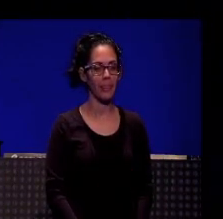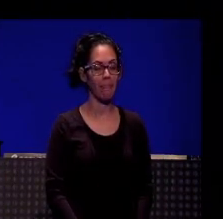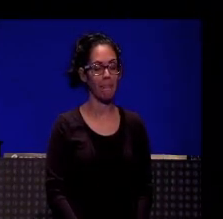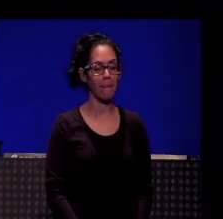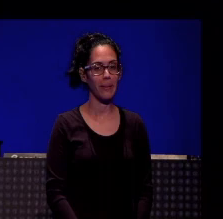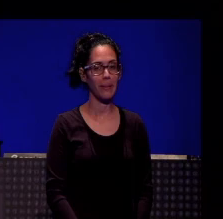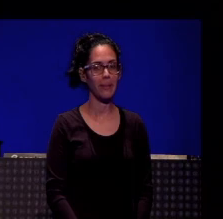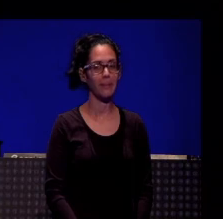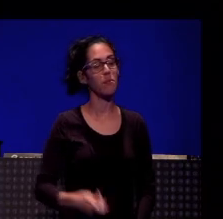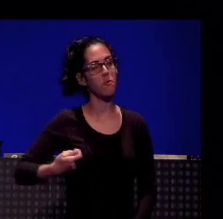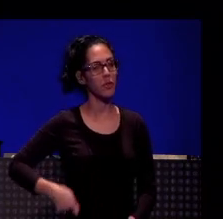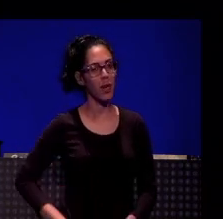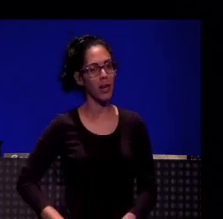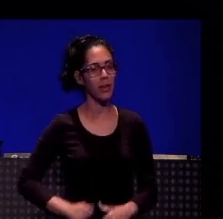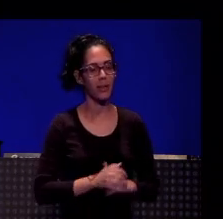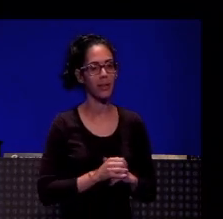qué profesional